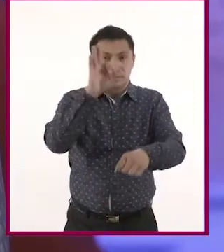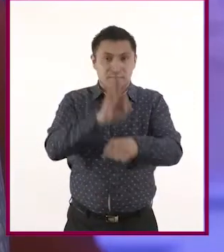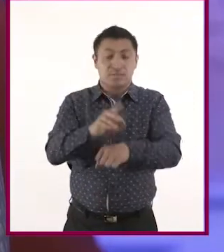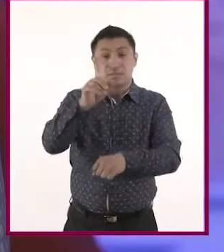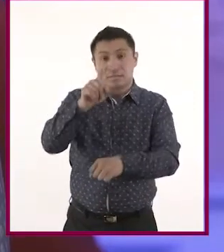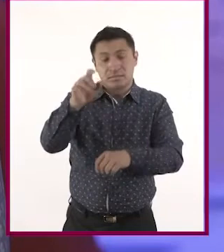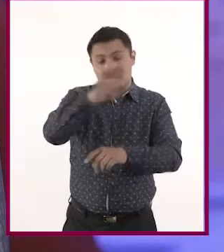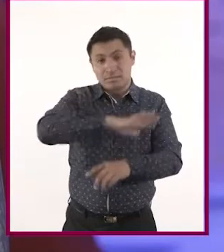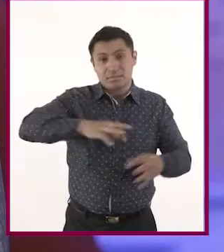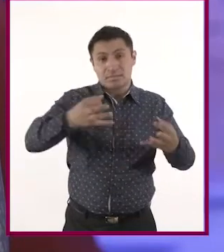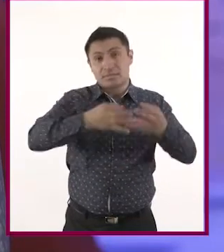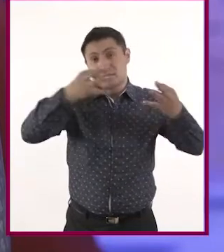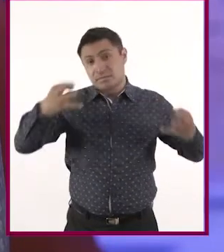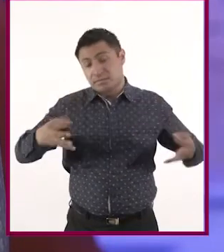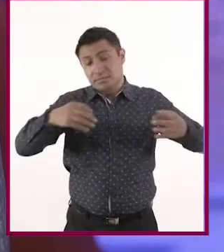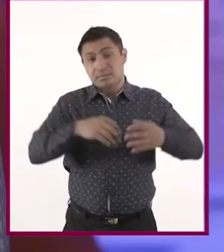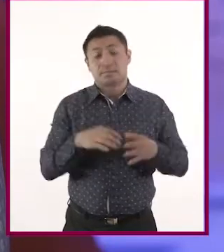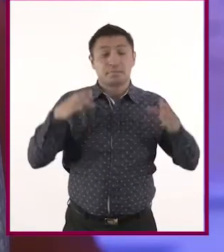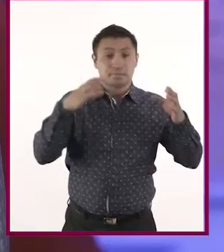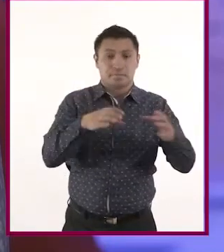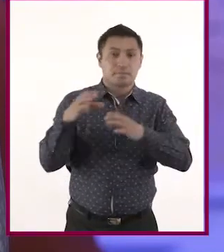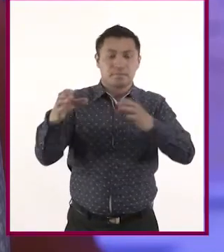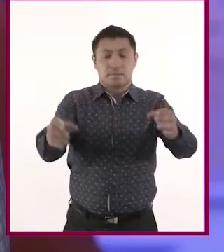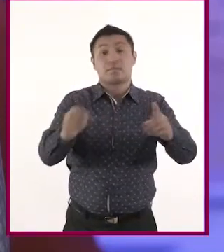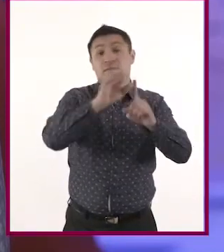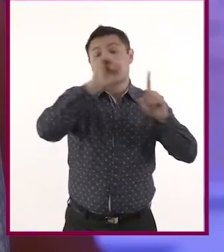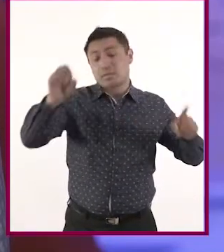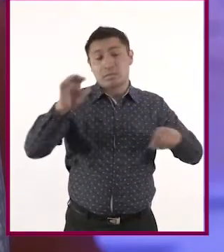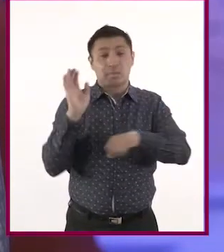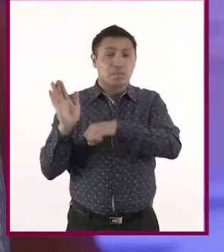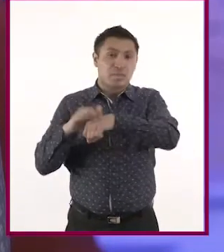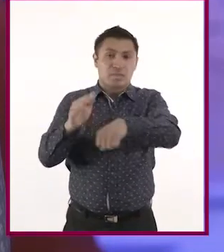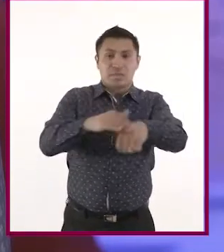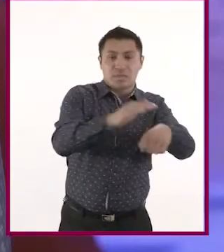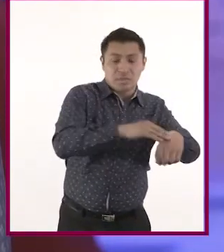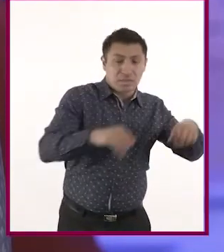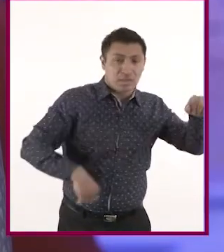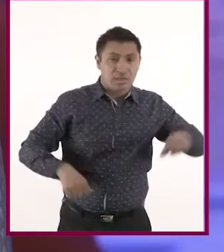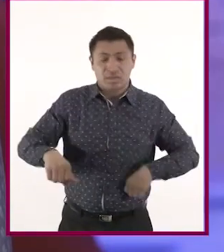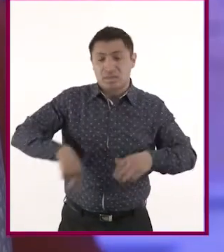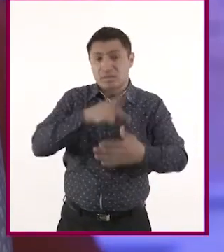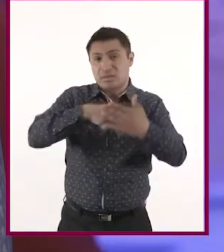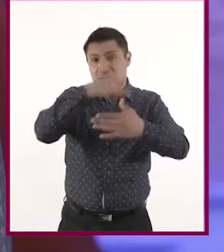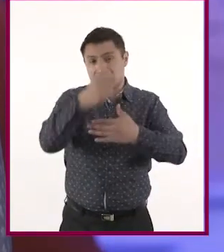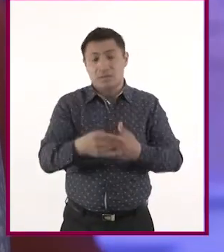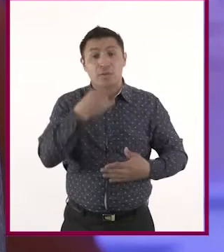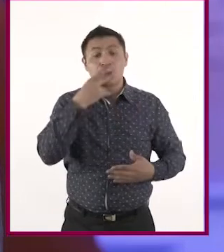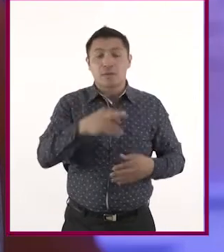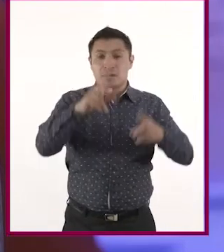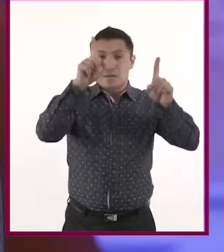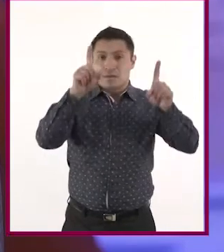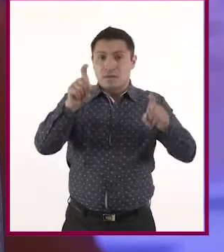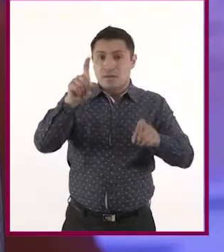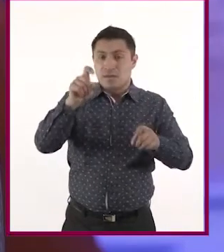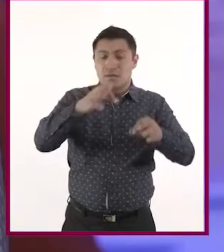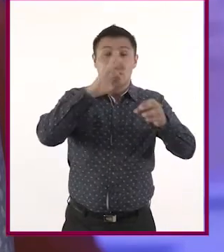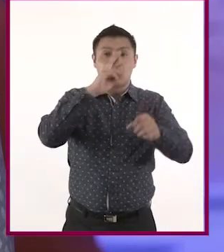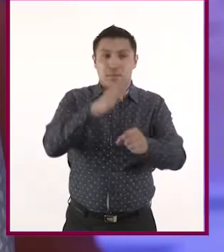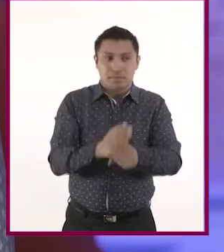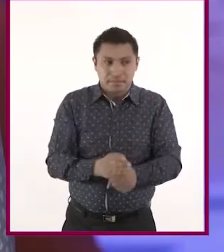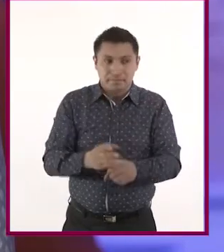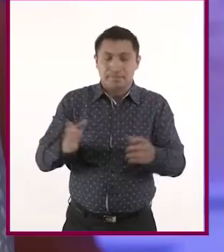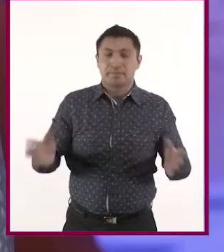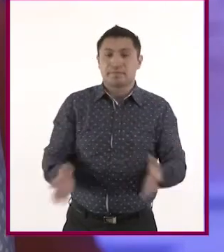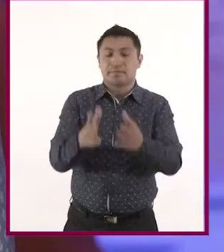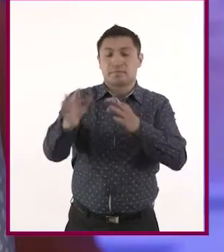de sus territorios y comunidades. Organicen campañas, acciones y proyectos que promuevan un uso responsable del agua, restauren ecosistemas, promuevan